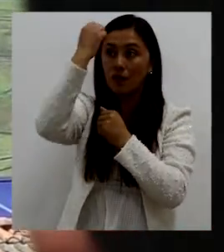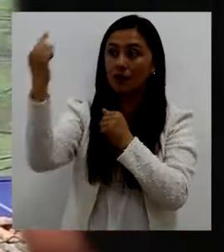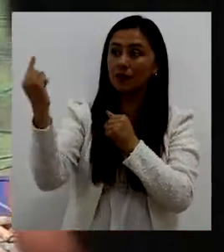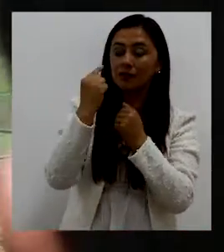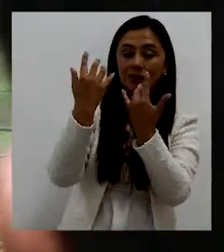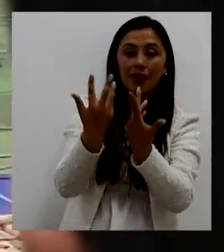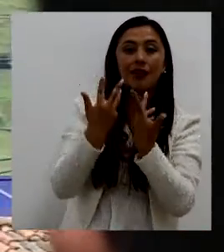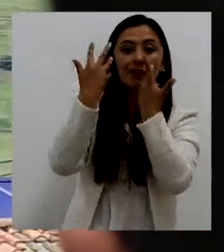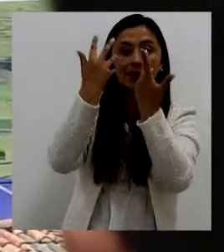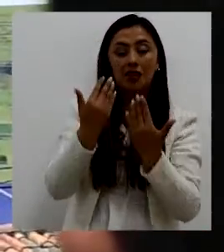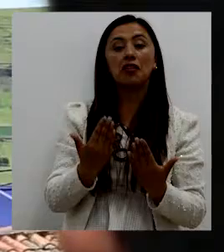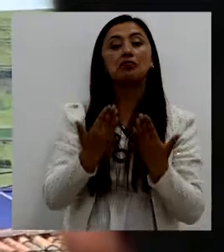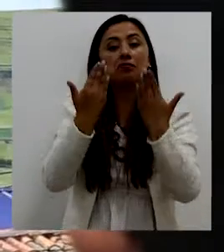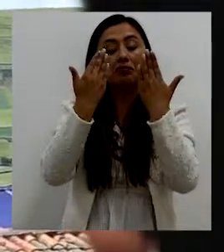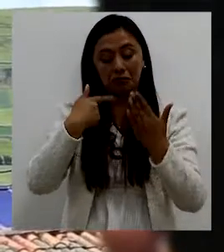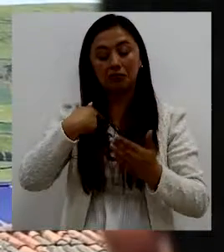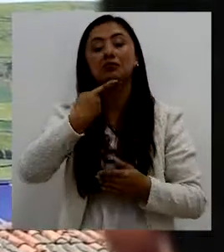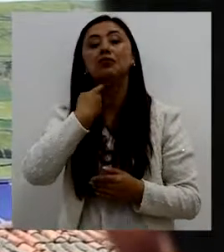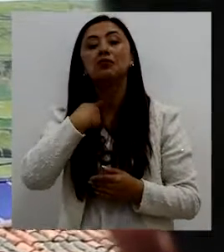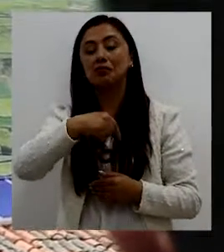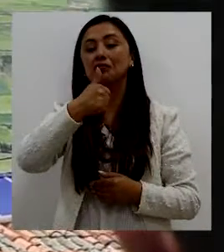vamos a salir más capacitados y